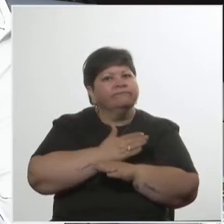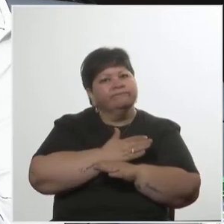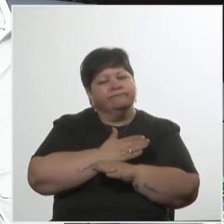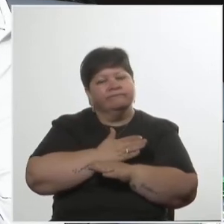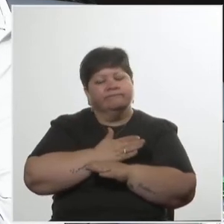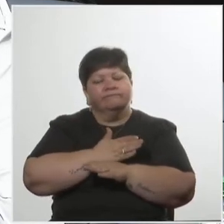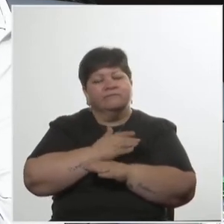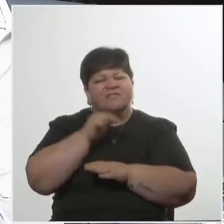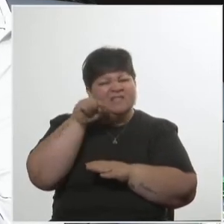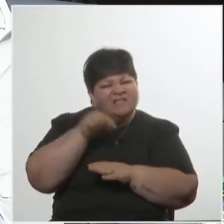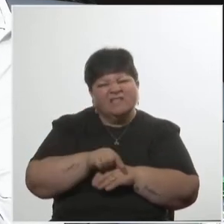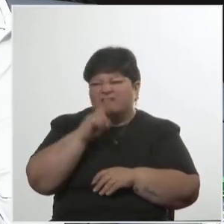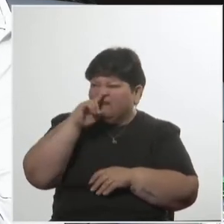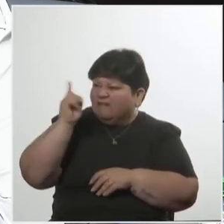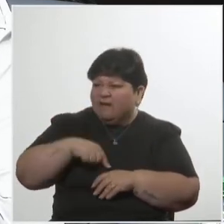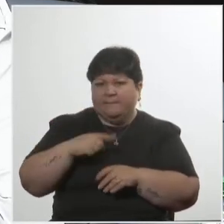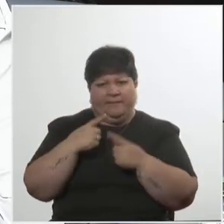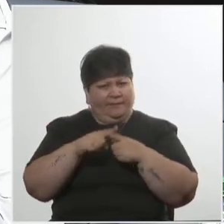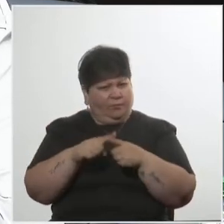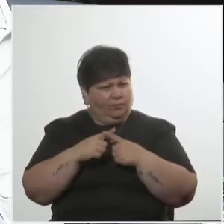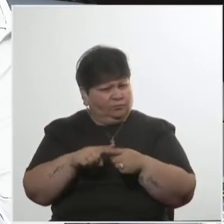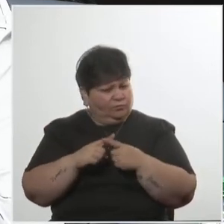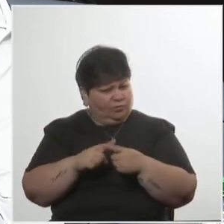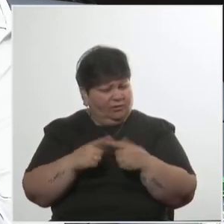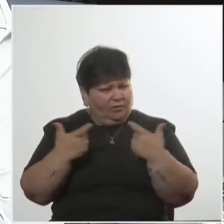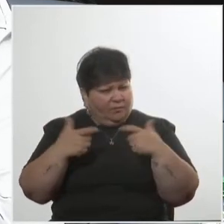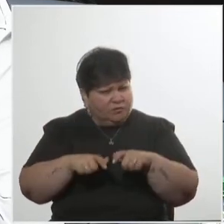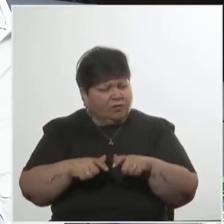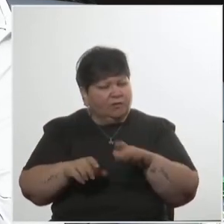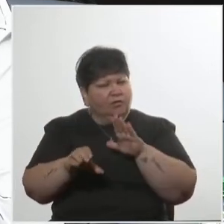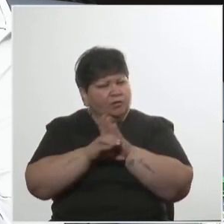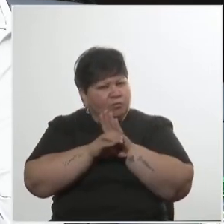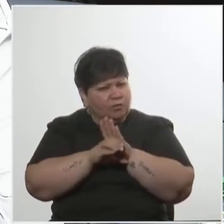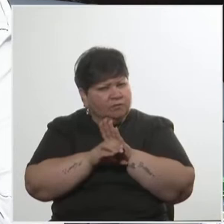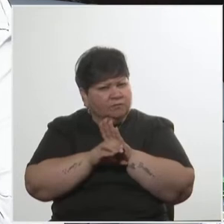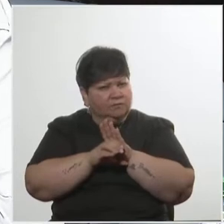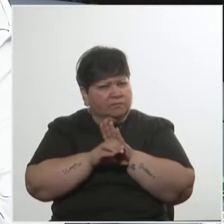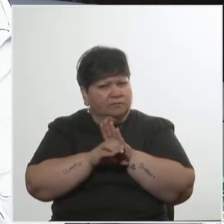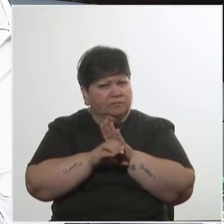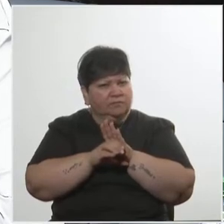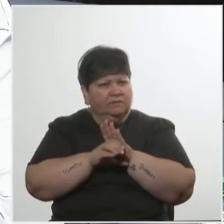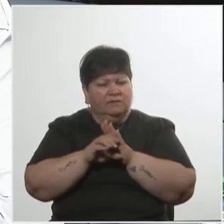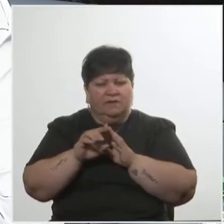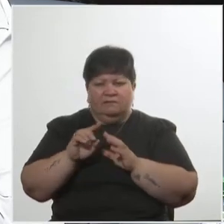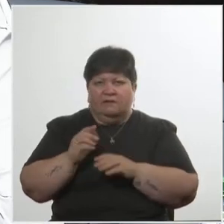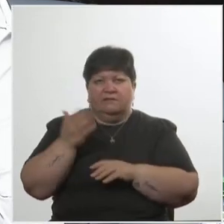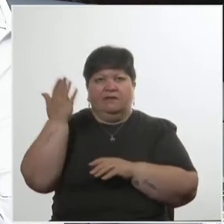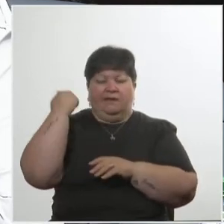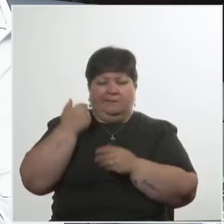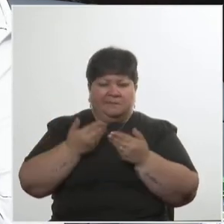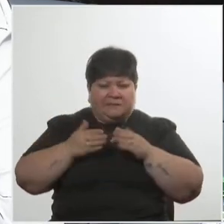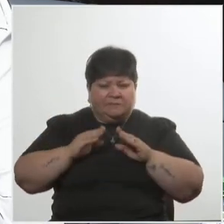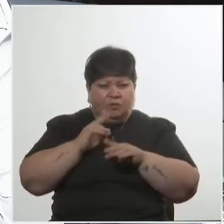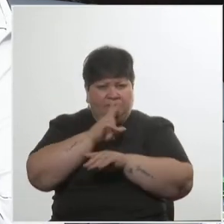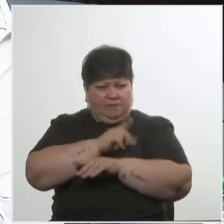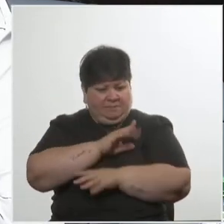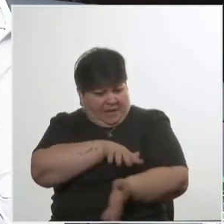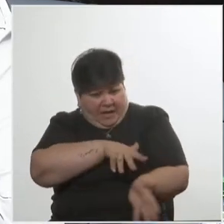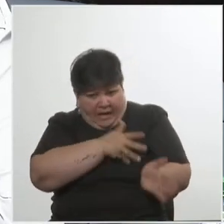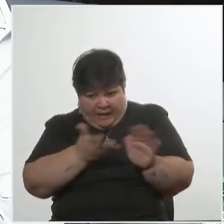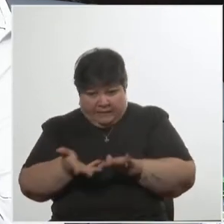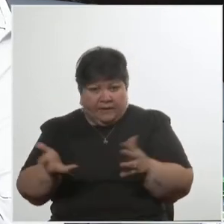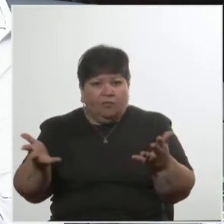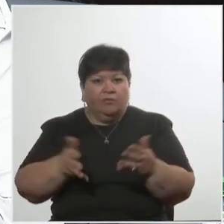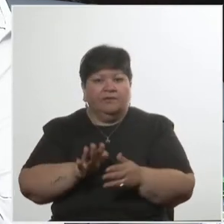Exprés que se dio en el ámbito de la comisión de Constitución Desde los primeros días de diciembre hasta la fecha que estamos